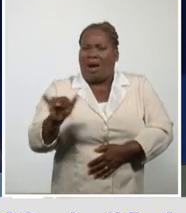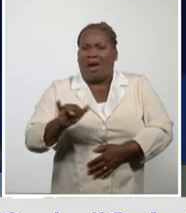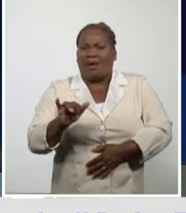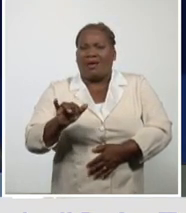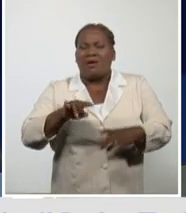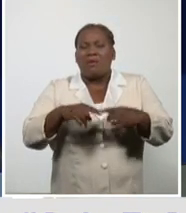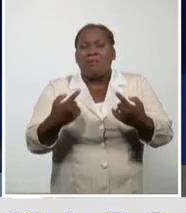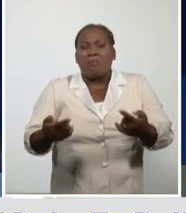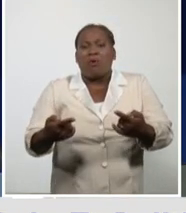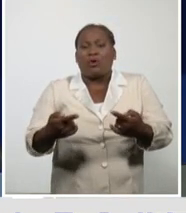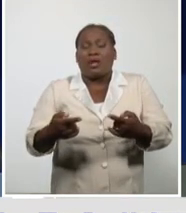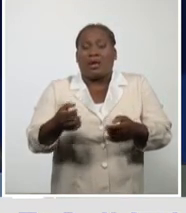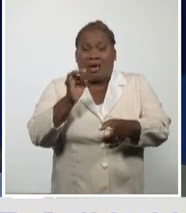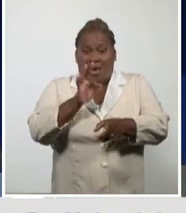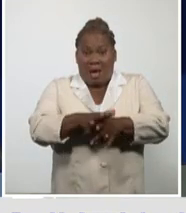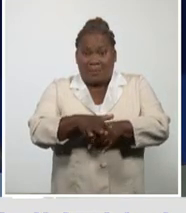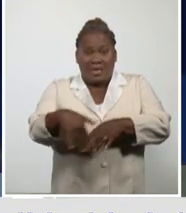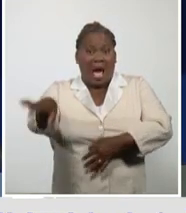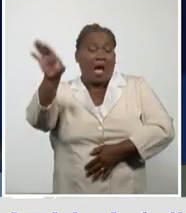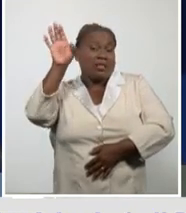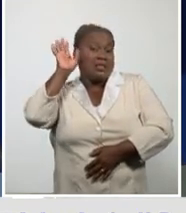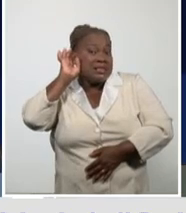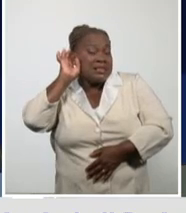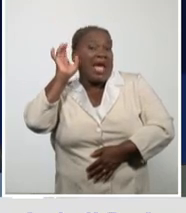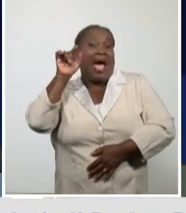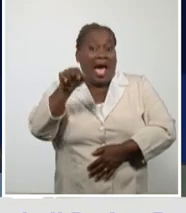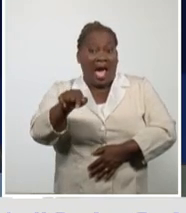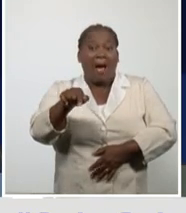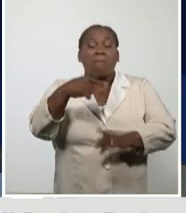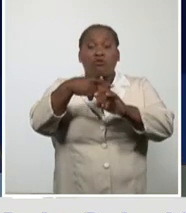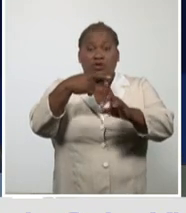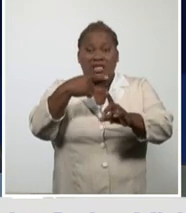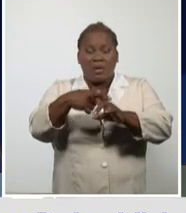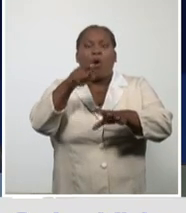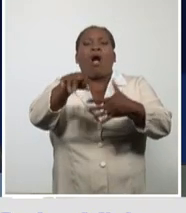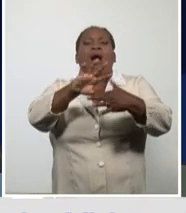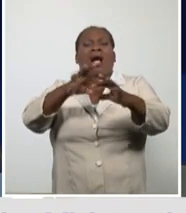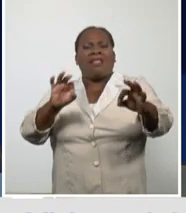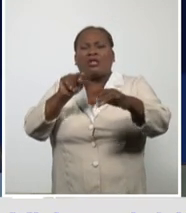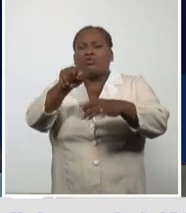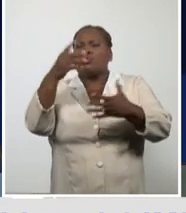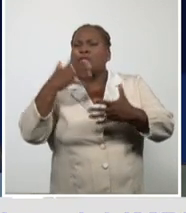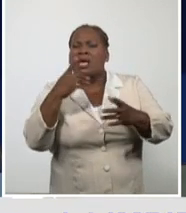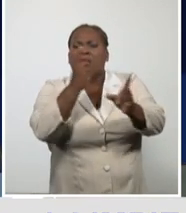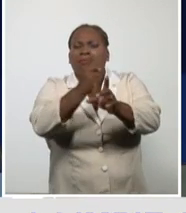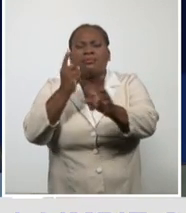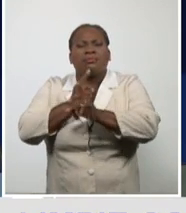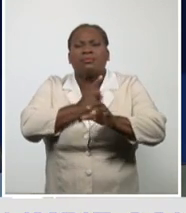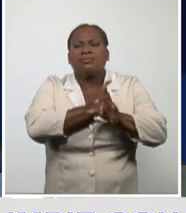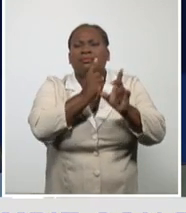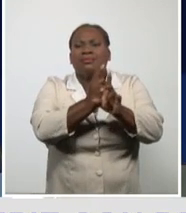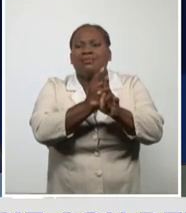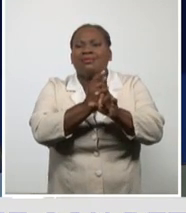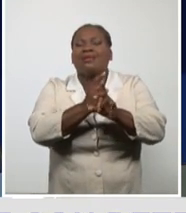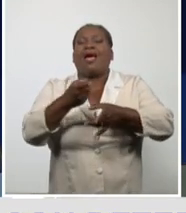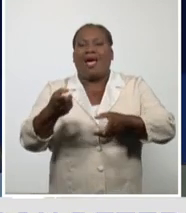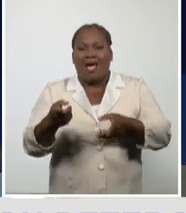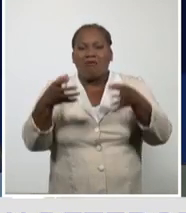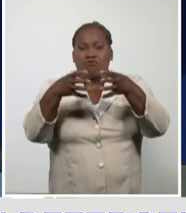producen a partir de los casos confirmados, independientemente de que también se mantiene un grupo de personas